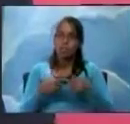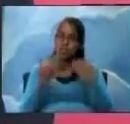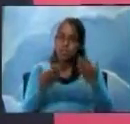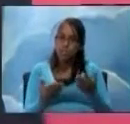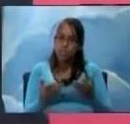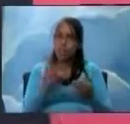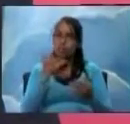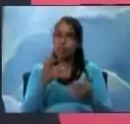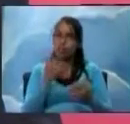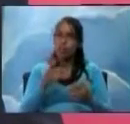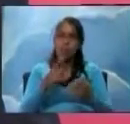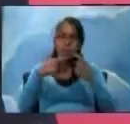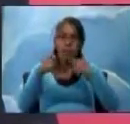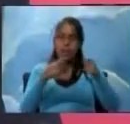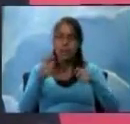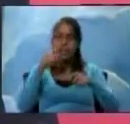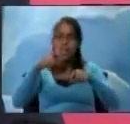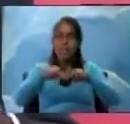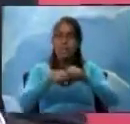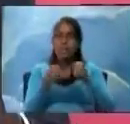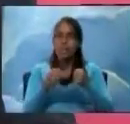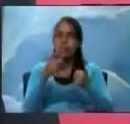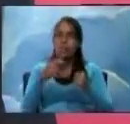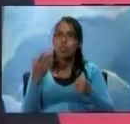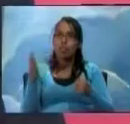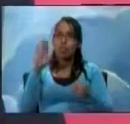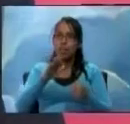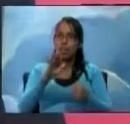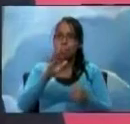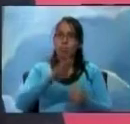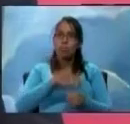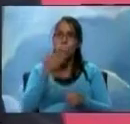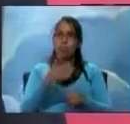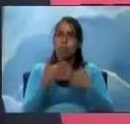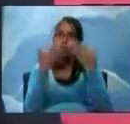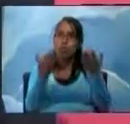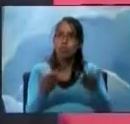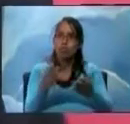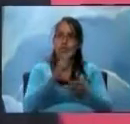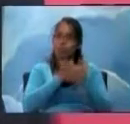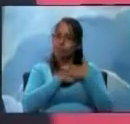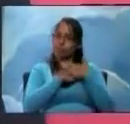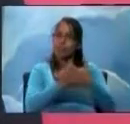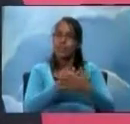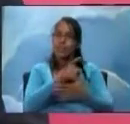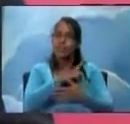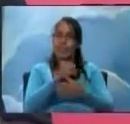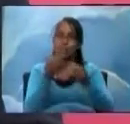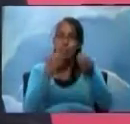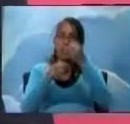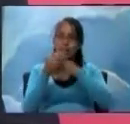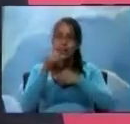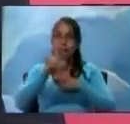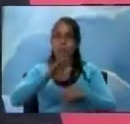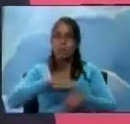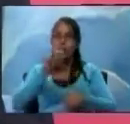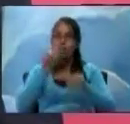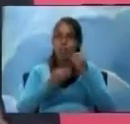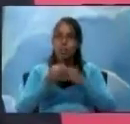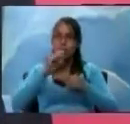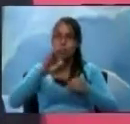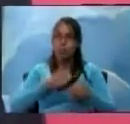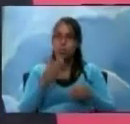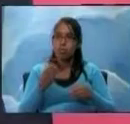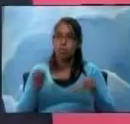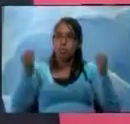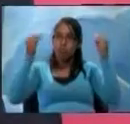a un restaurante o una panadería cercana, lo que esté a mi alcance, yo se lo brindo a través de un alimento que él pueda comer, que él